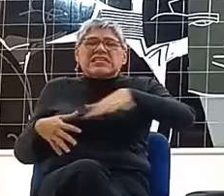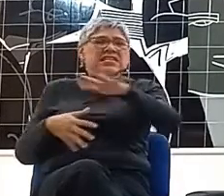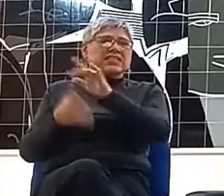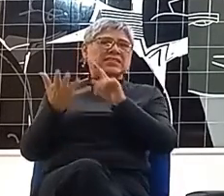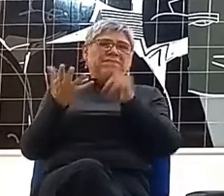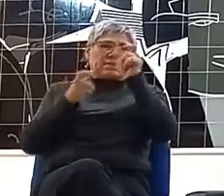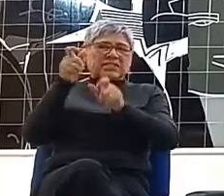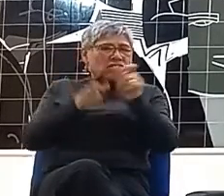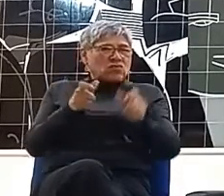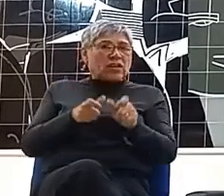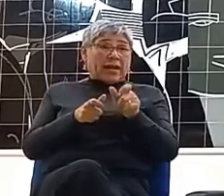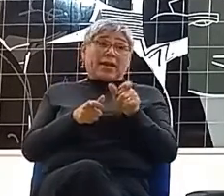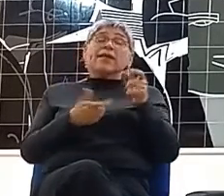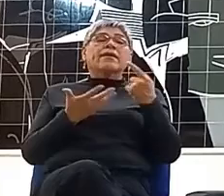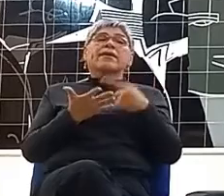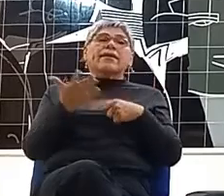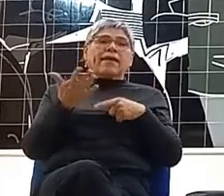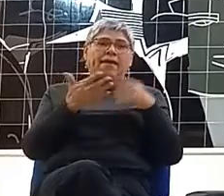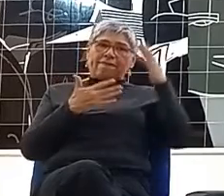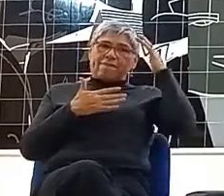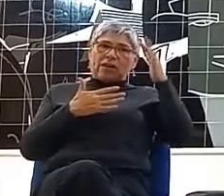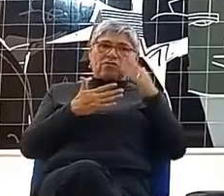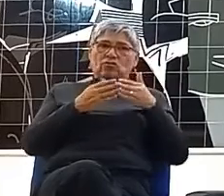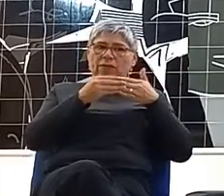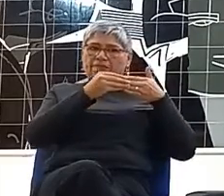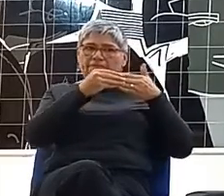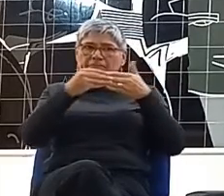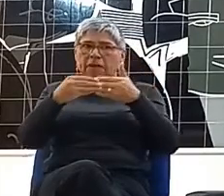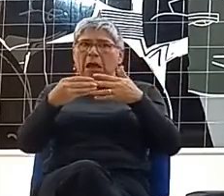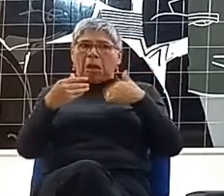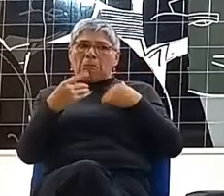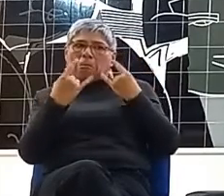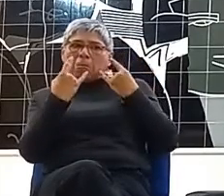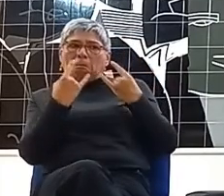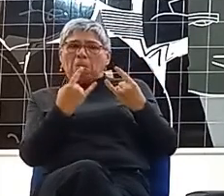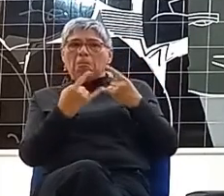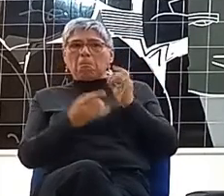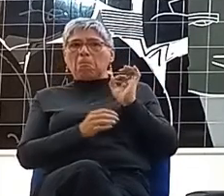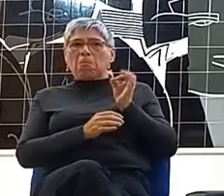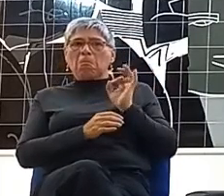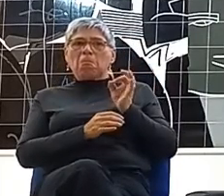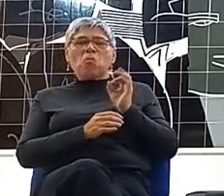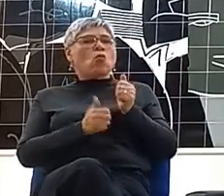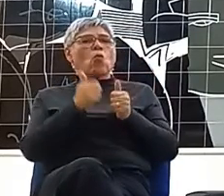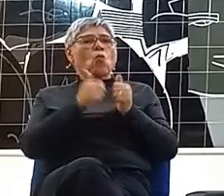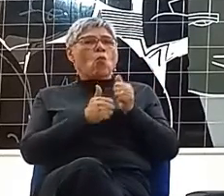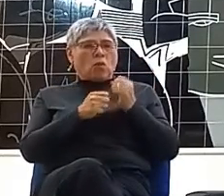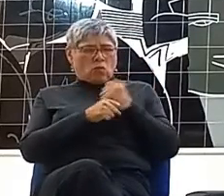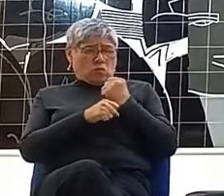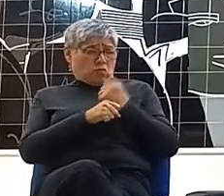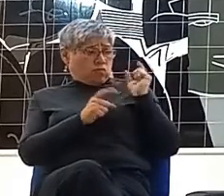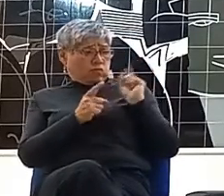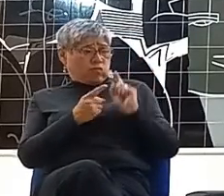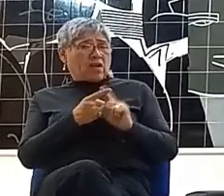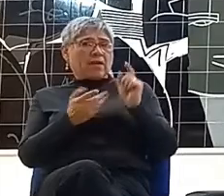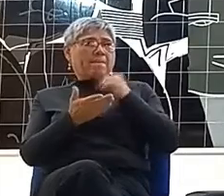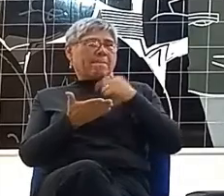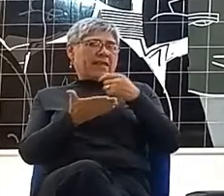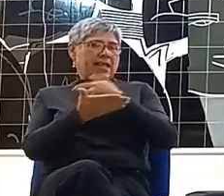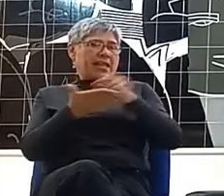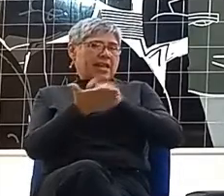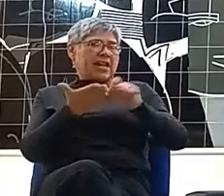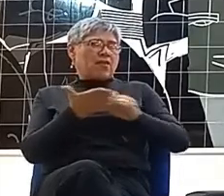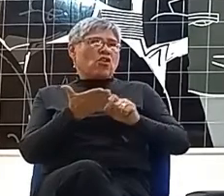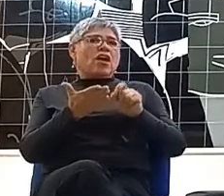a partir de una corriente filosófica que a mí siempre me ha interesado y que la he trabajado en mis textos, que es la